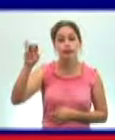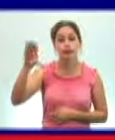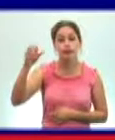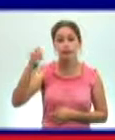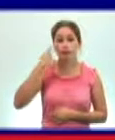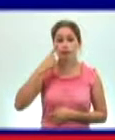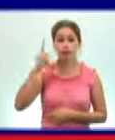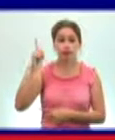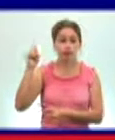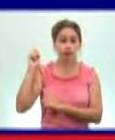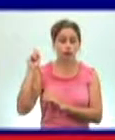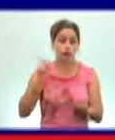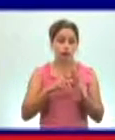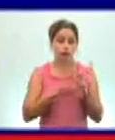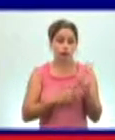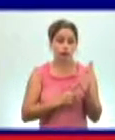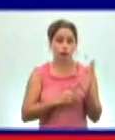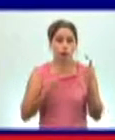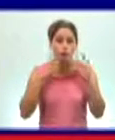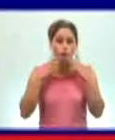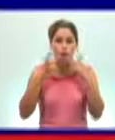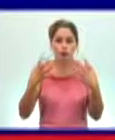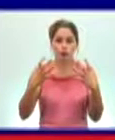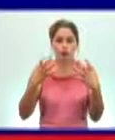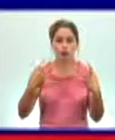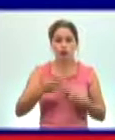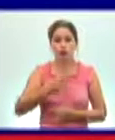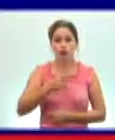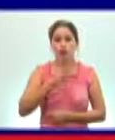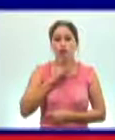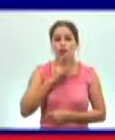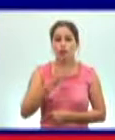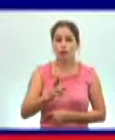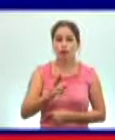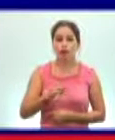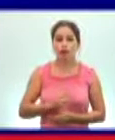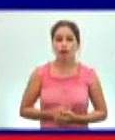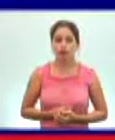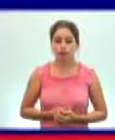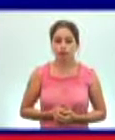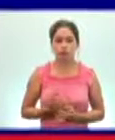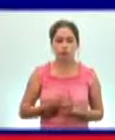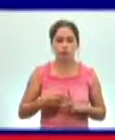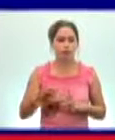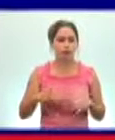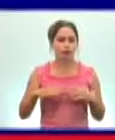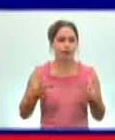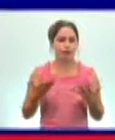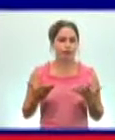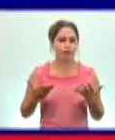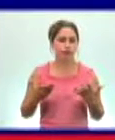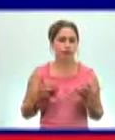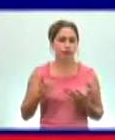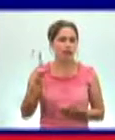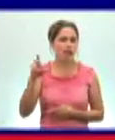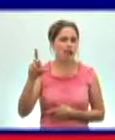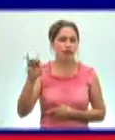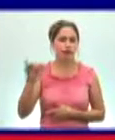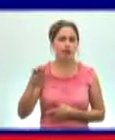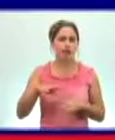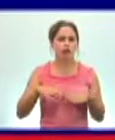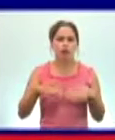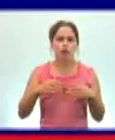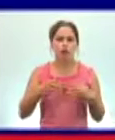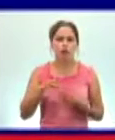términos esenciales y que ustedes en términos generales tienen que irse respondiendo. Para mí, la crítica no ha sido nunca más que